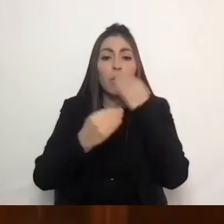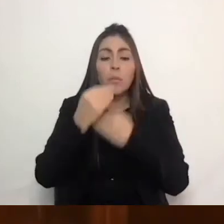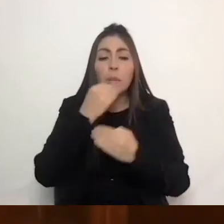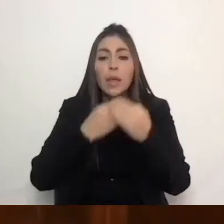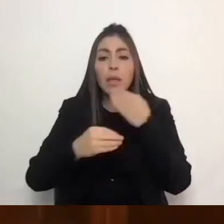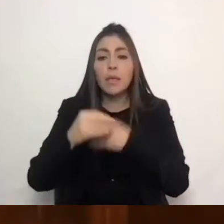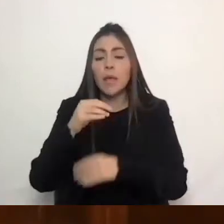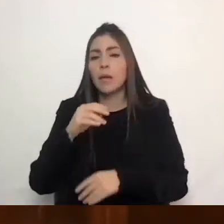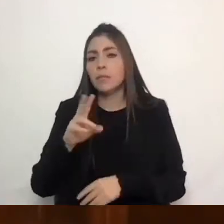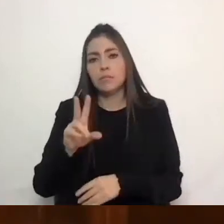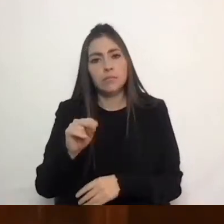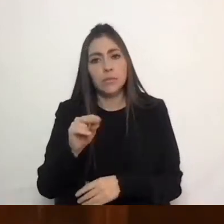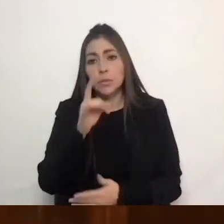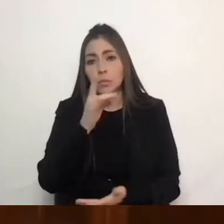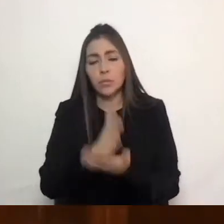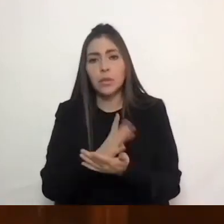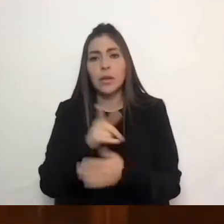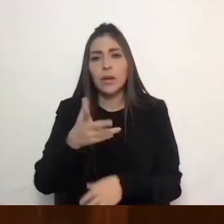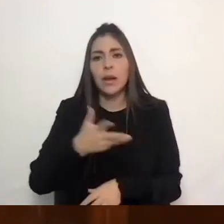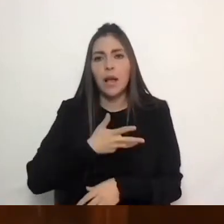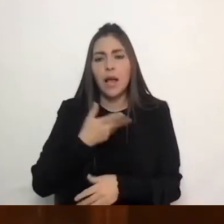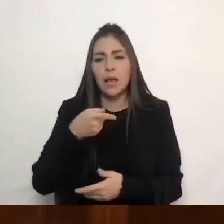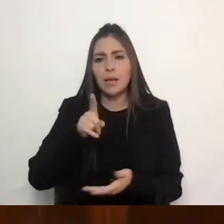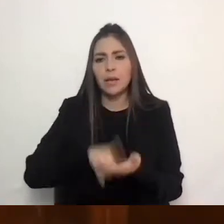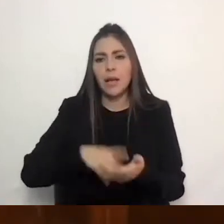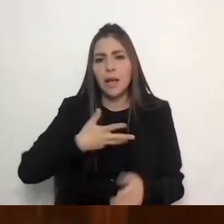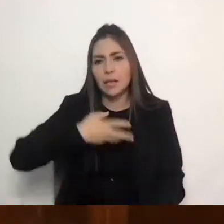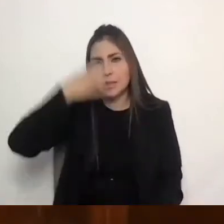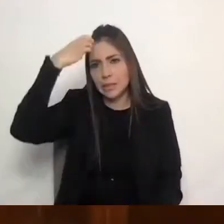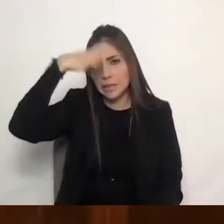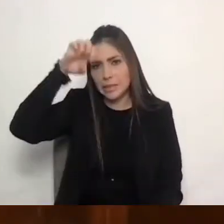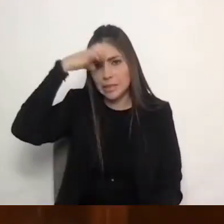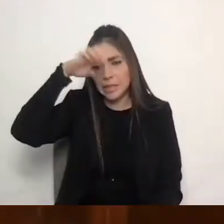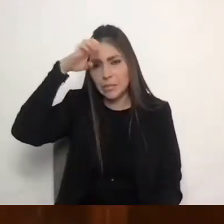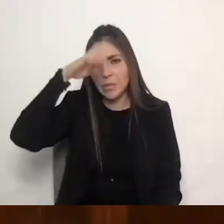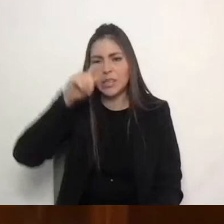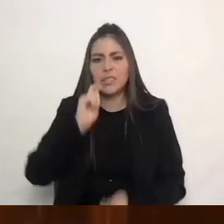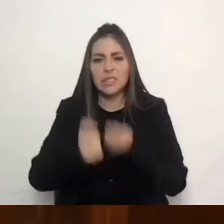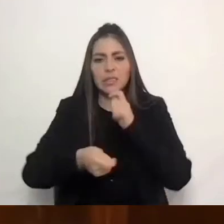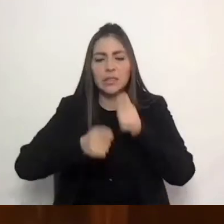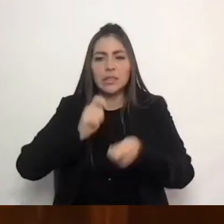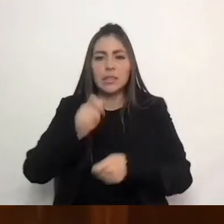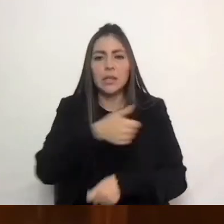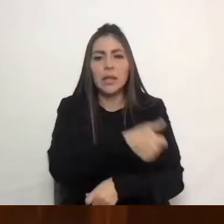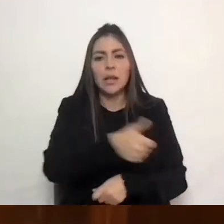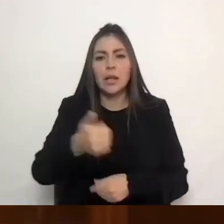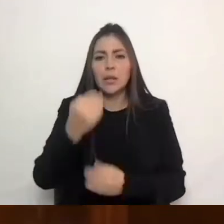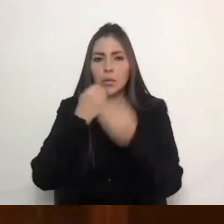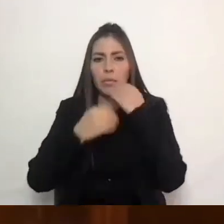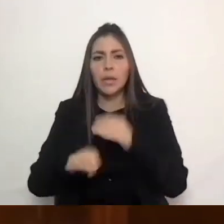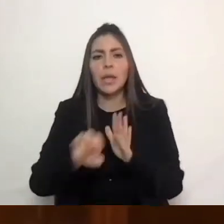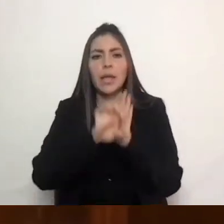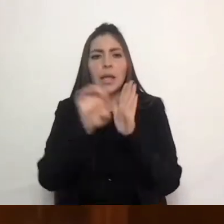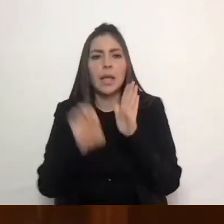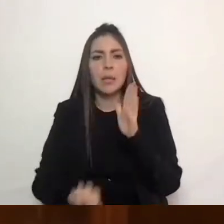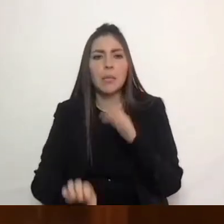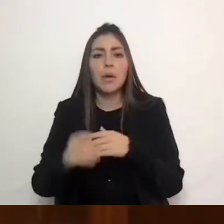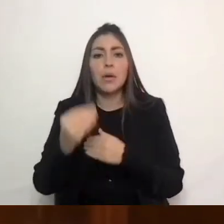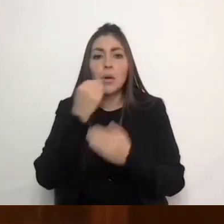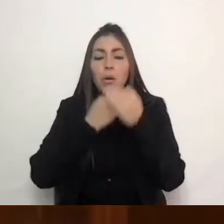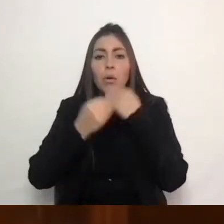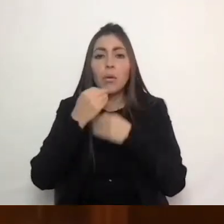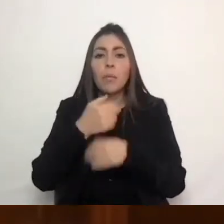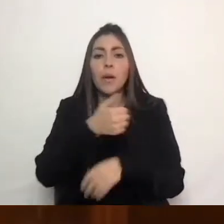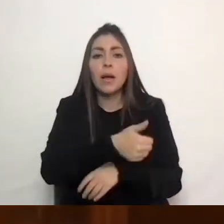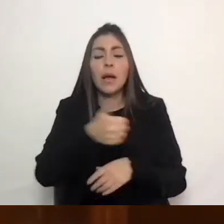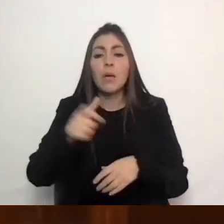que presume un saber social sobre los alimentos, por ejemplo, sobre los ingredientes de los platillos